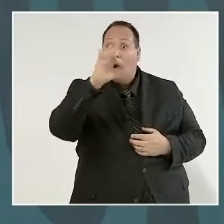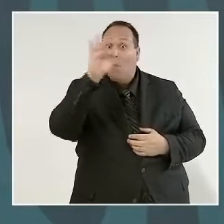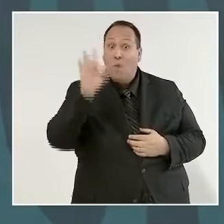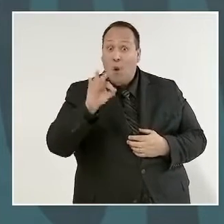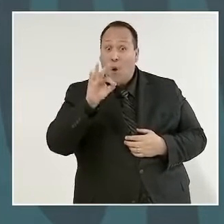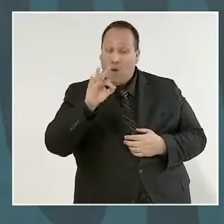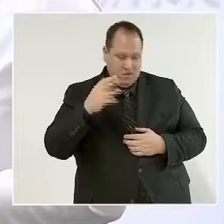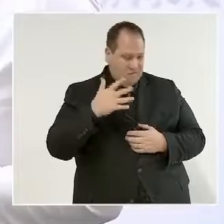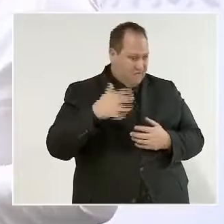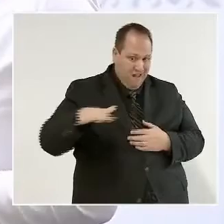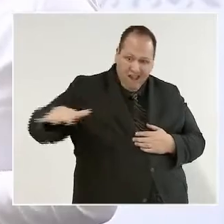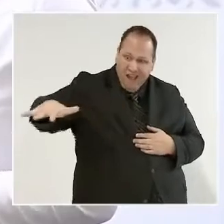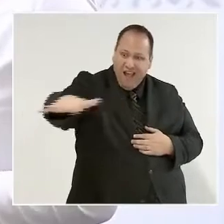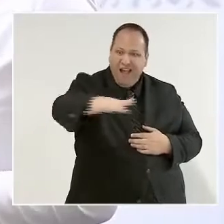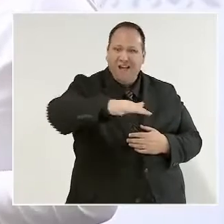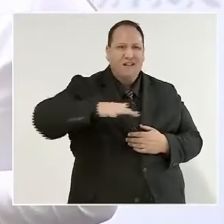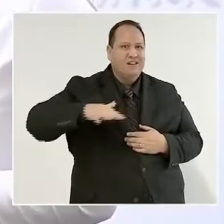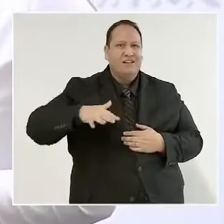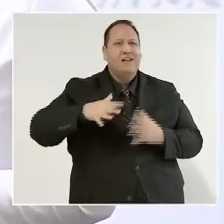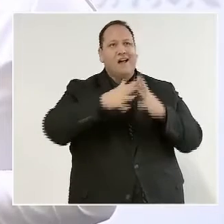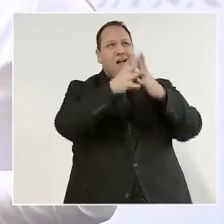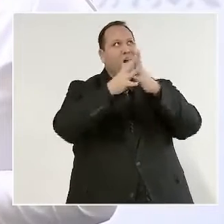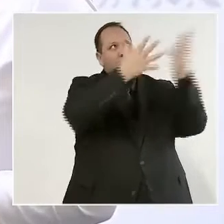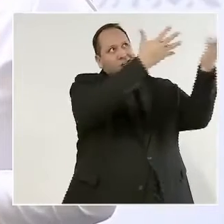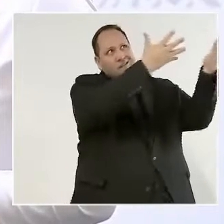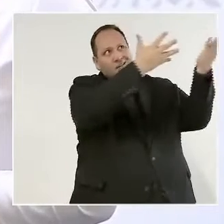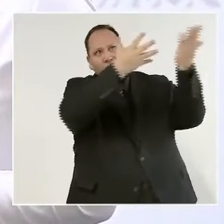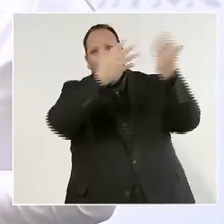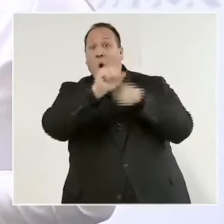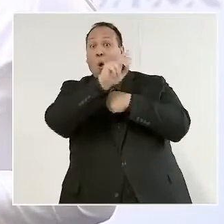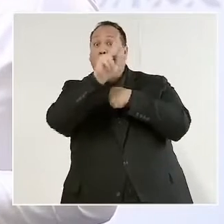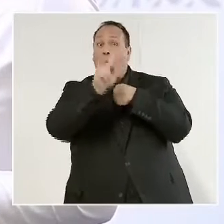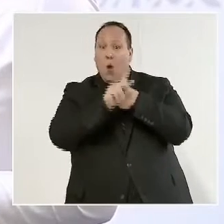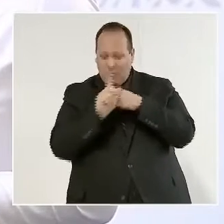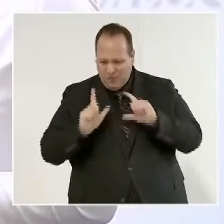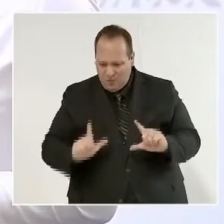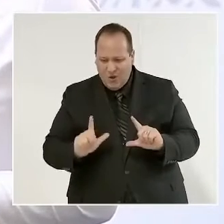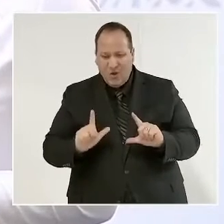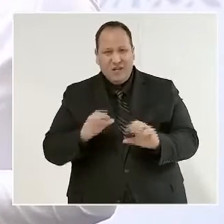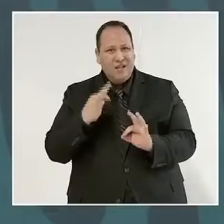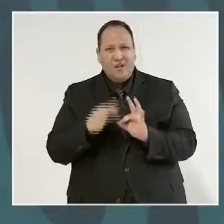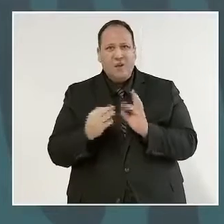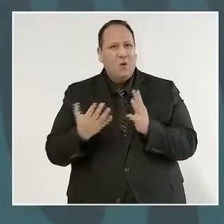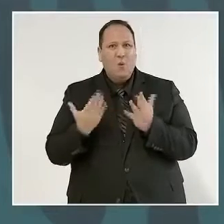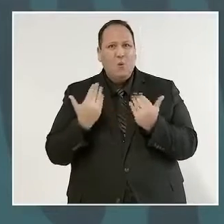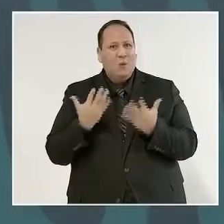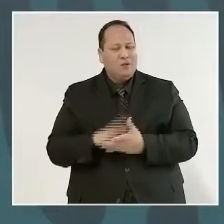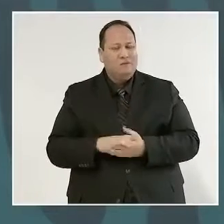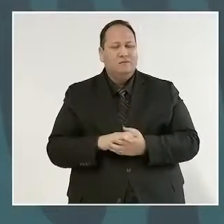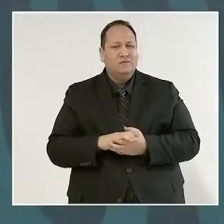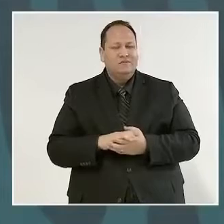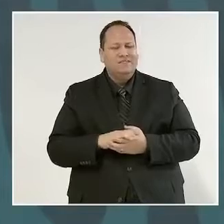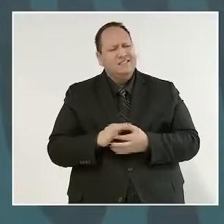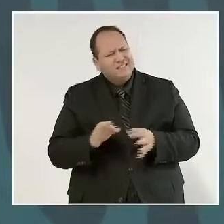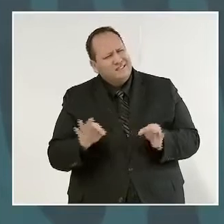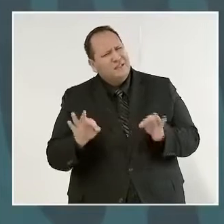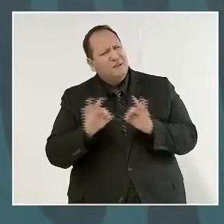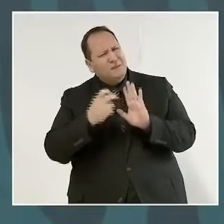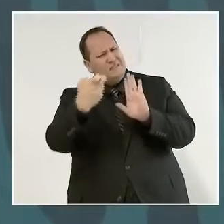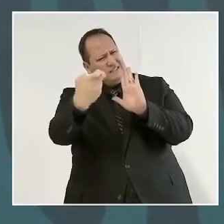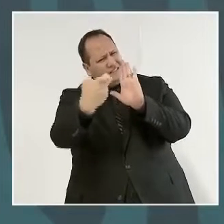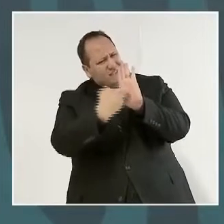78% de los cuales son de origen extranjero e irregulares. De ahí la